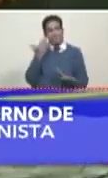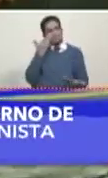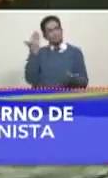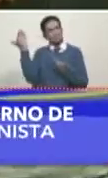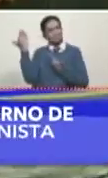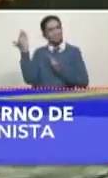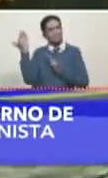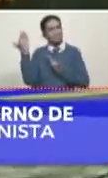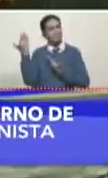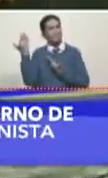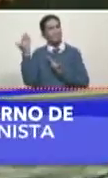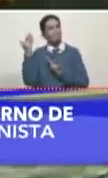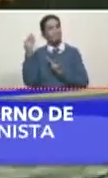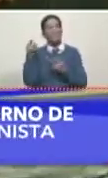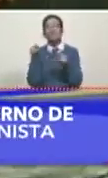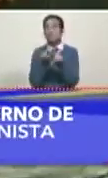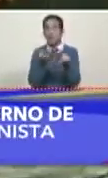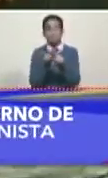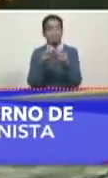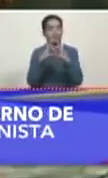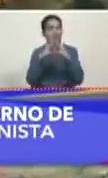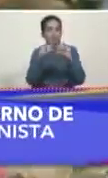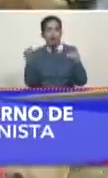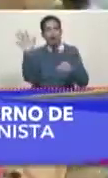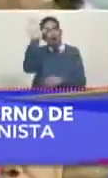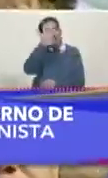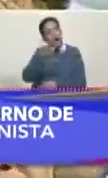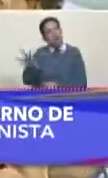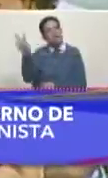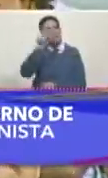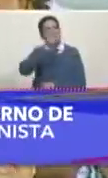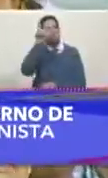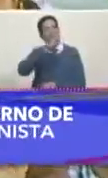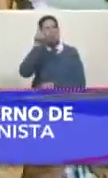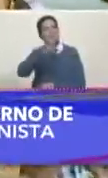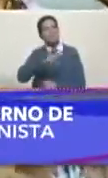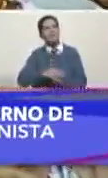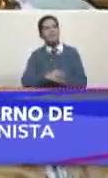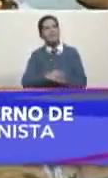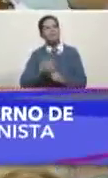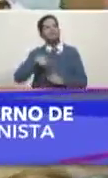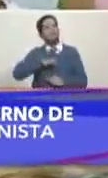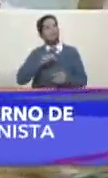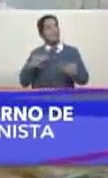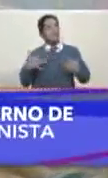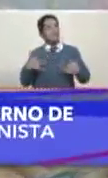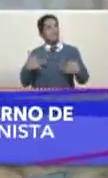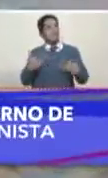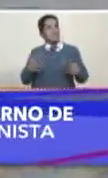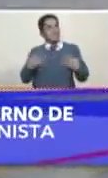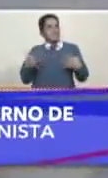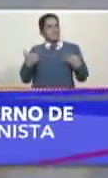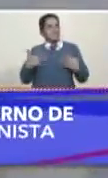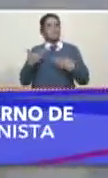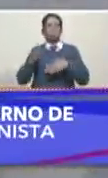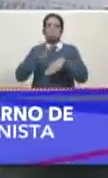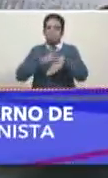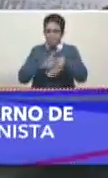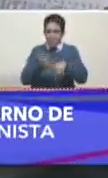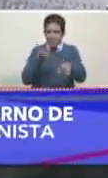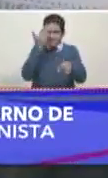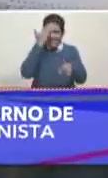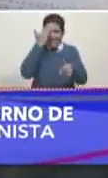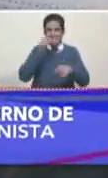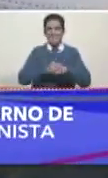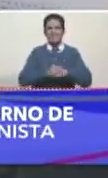está ocurriendo en todo el país y el pueblo está movilizado y nosotros nos sentimos emocionados, ¿saben por qué? Porque